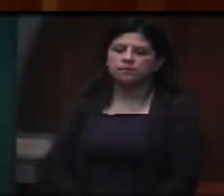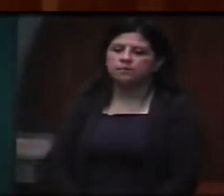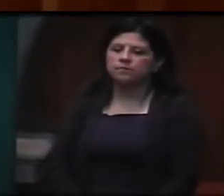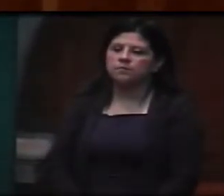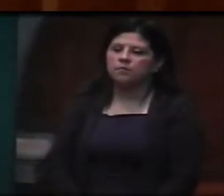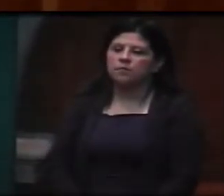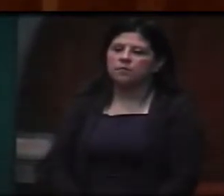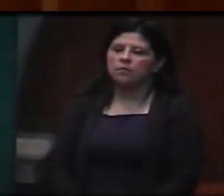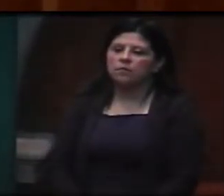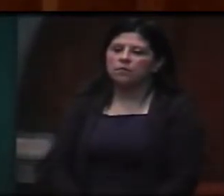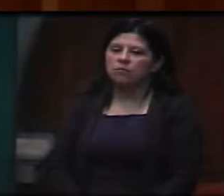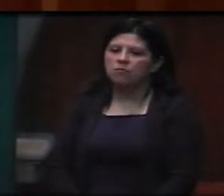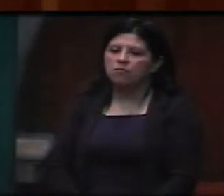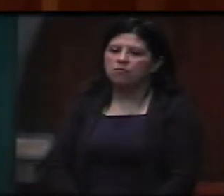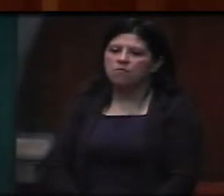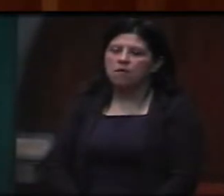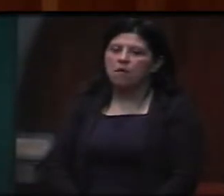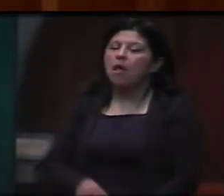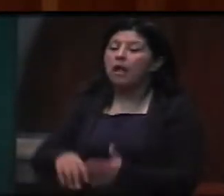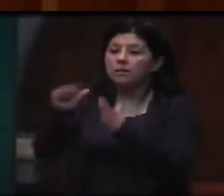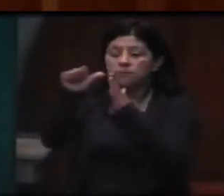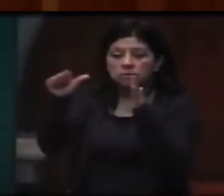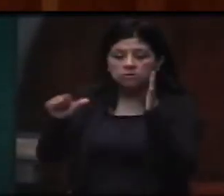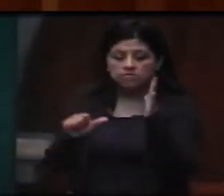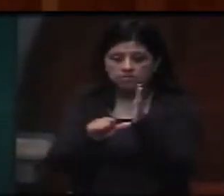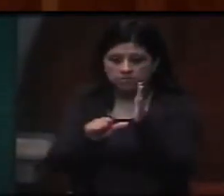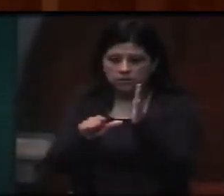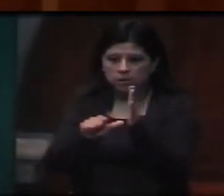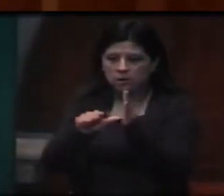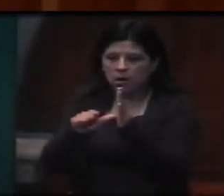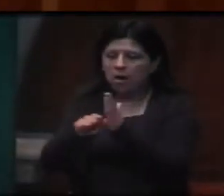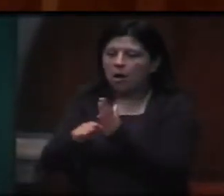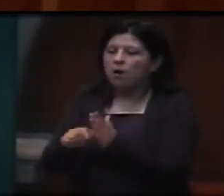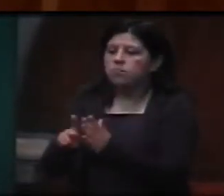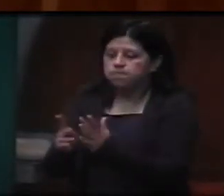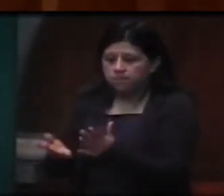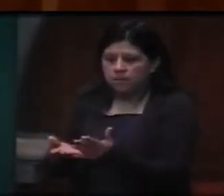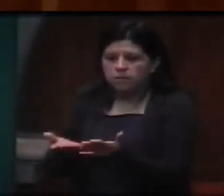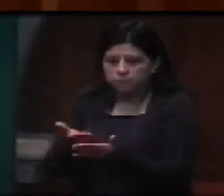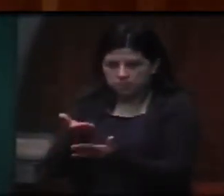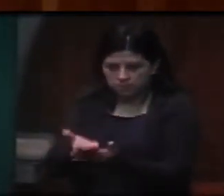De acuerdo con un artículo publicado por el Sistema Nacional DIF,